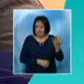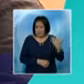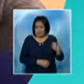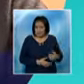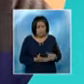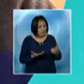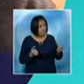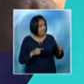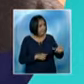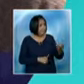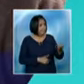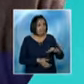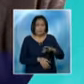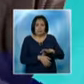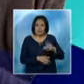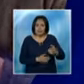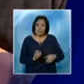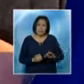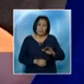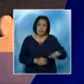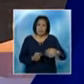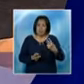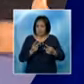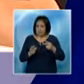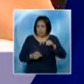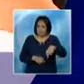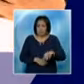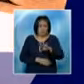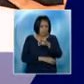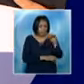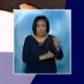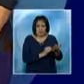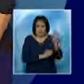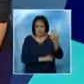una negligencia médica. El niño visitó el set de 90 Matinal.